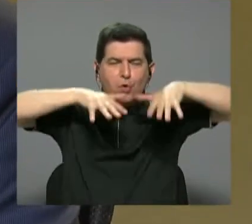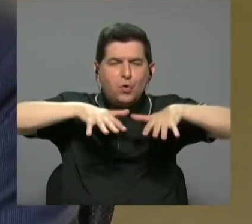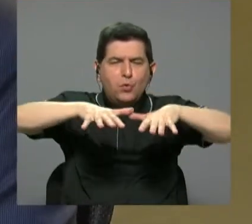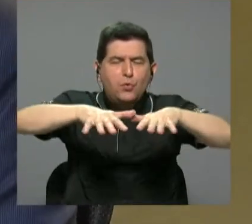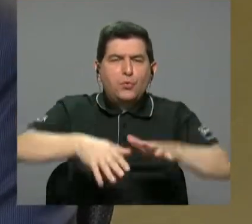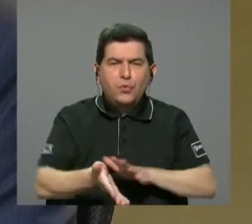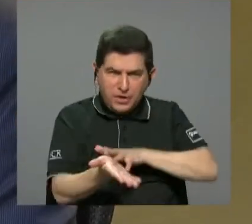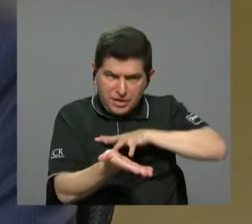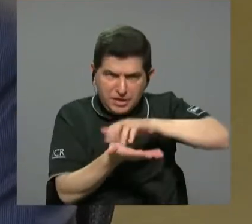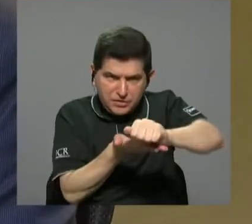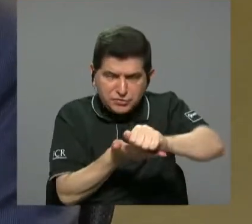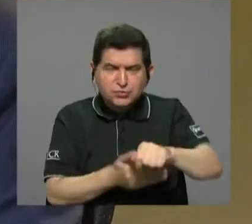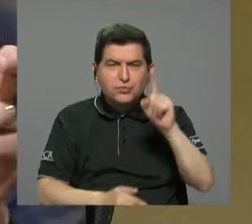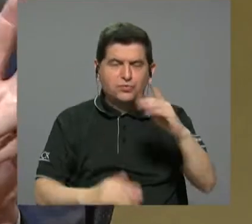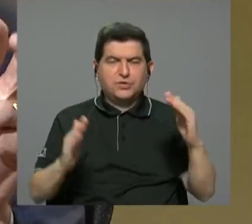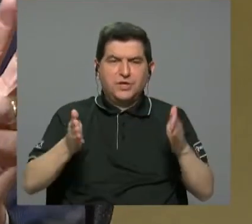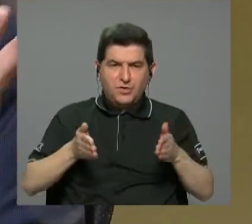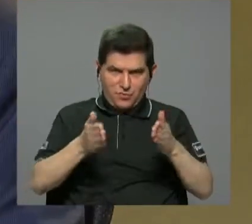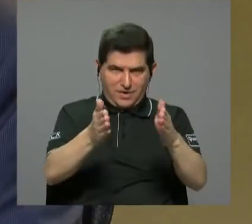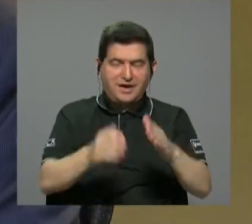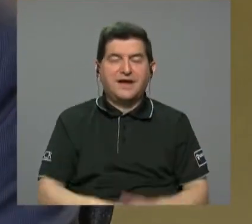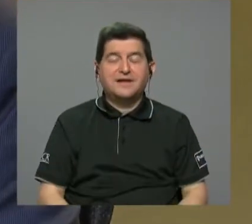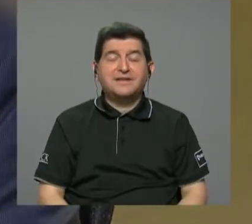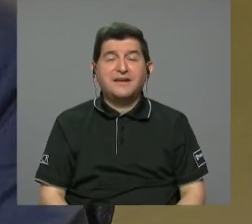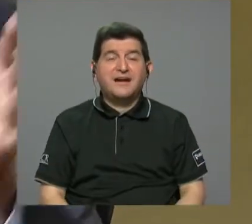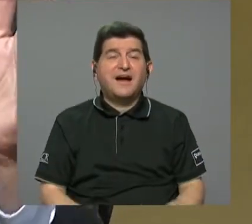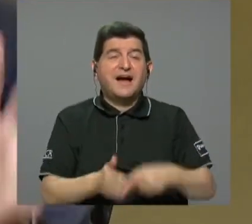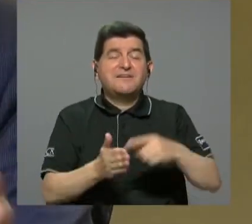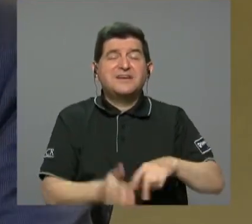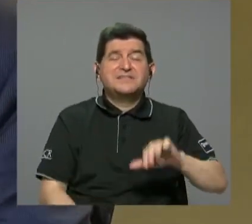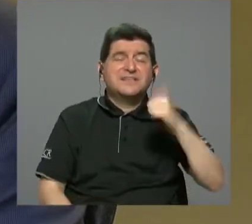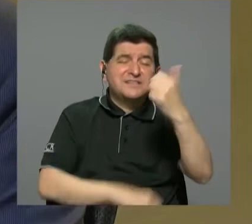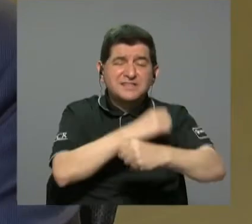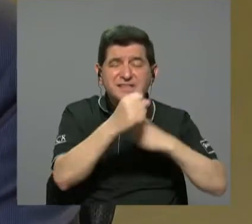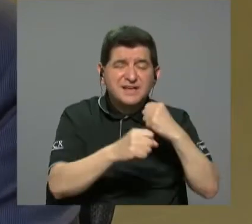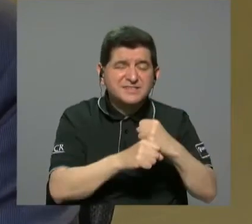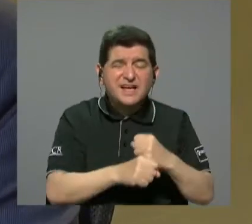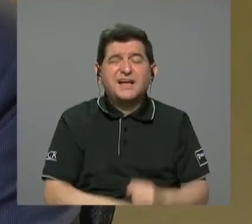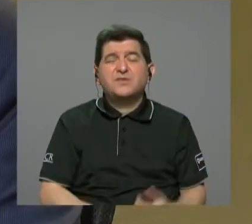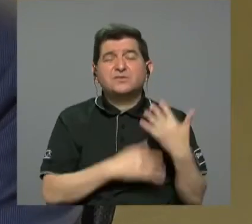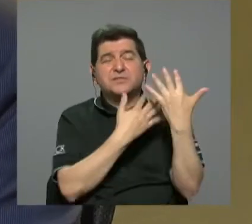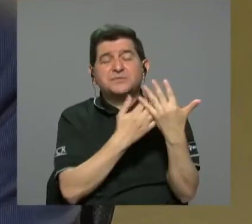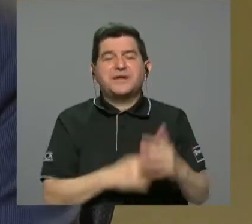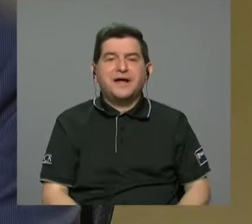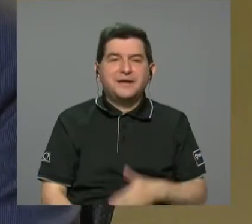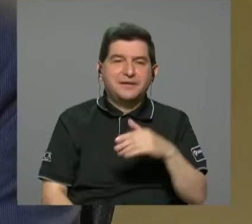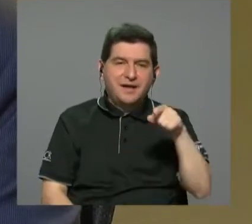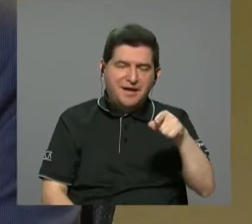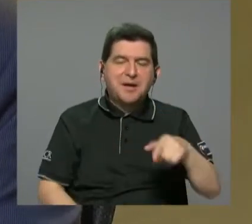carretera, la solución temporal que dura décadas a veces es poner ahí un puente Bailey, ¿verdad?